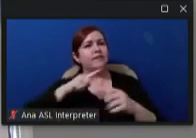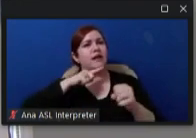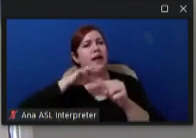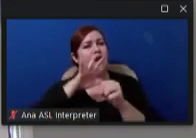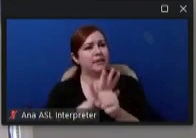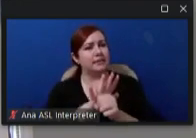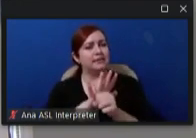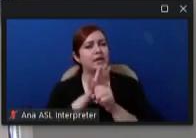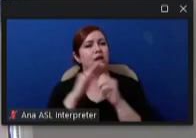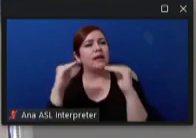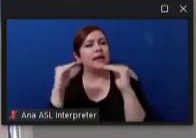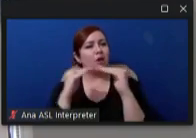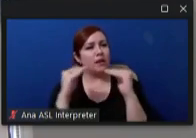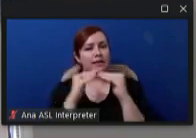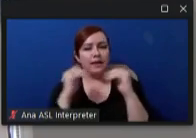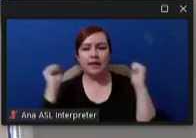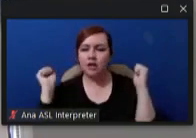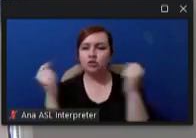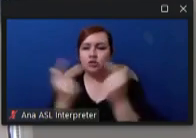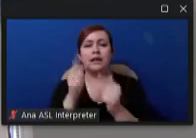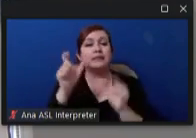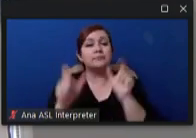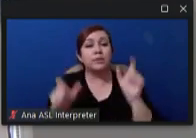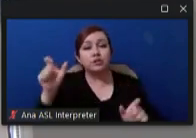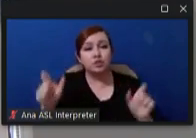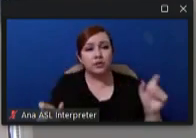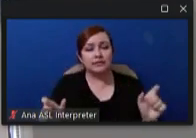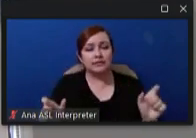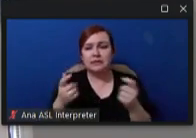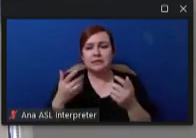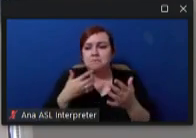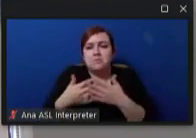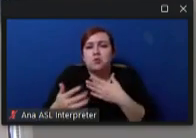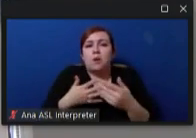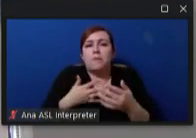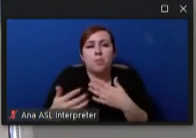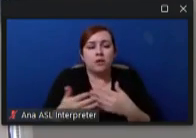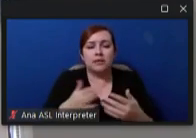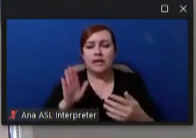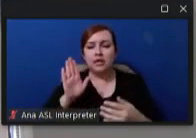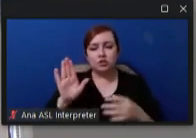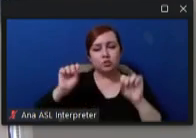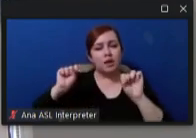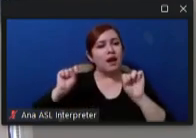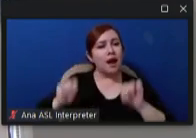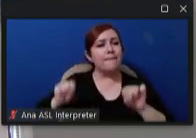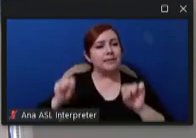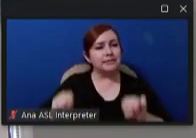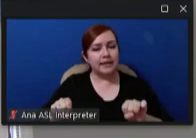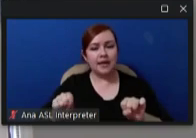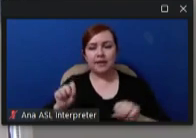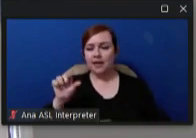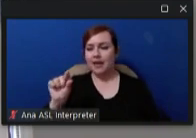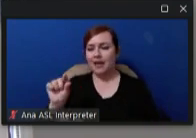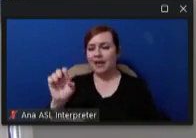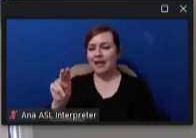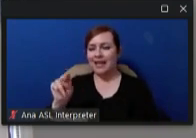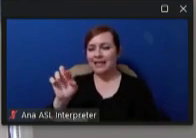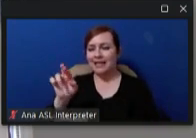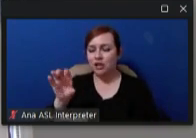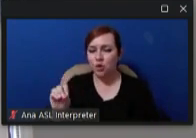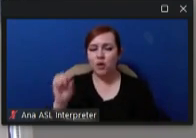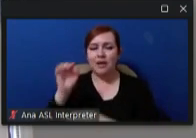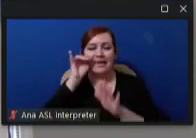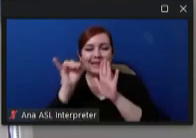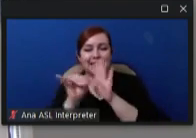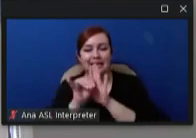de condiciones a todas las personas, independientemente de su capacidad, género, identidad, orientación